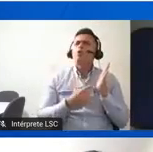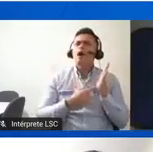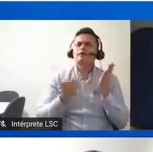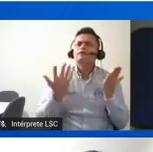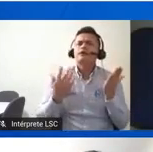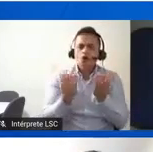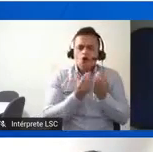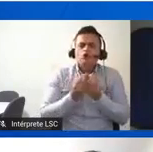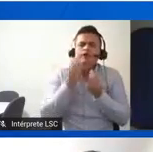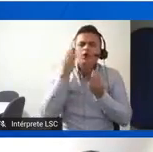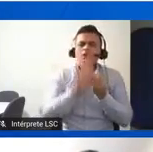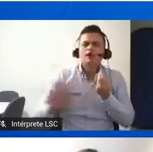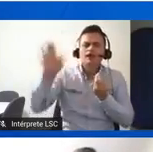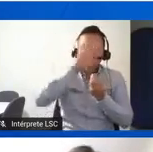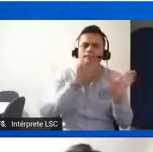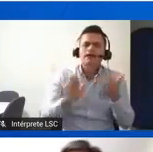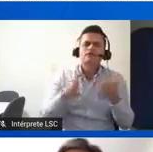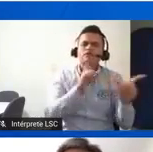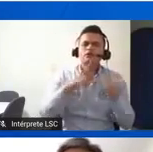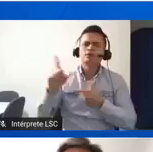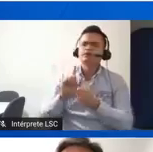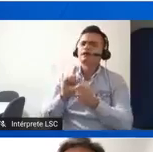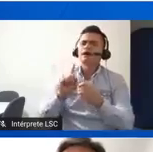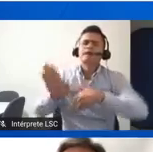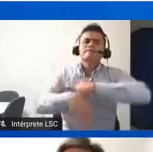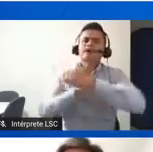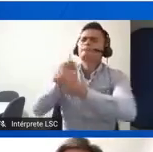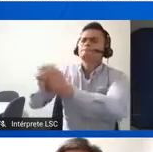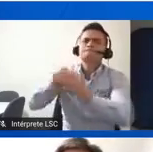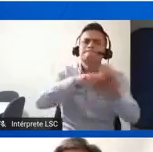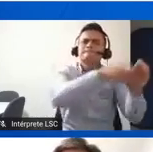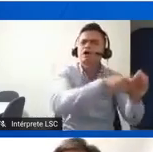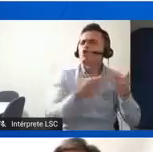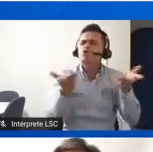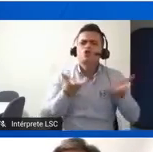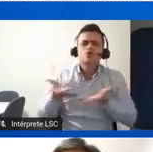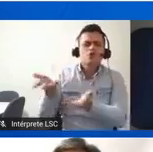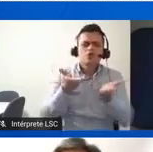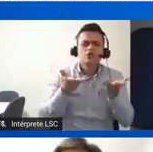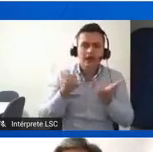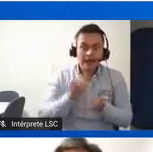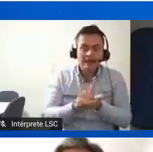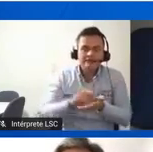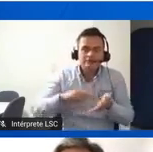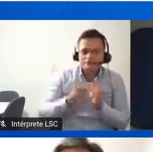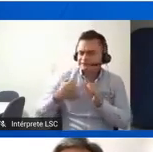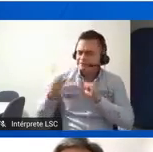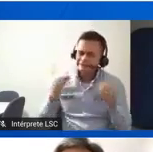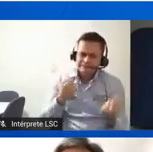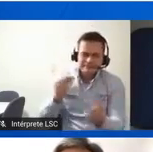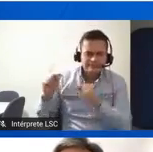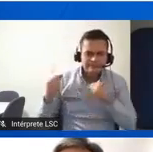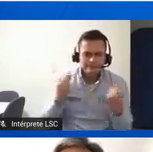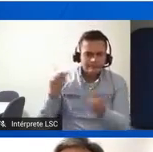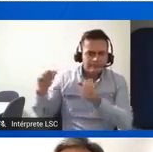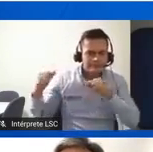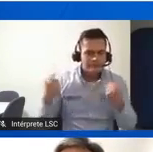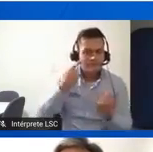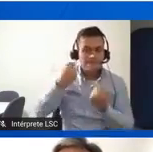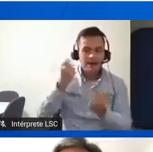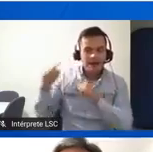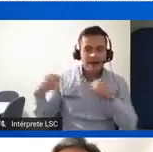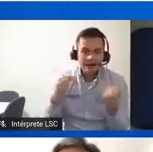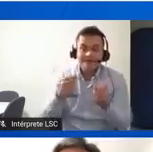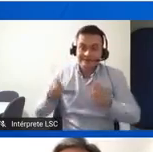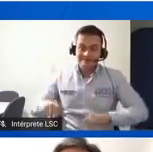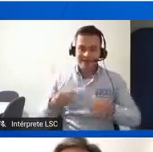el Consejo Nacional de Planeación Lingüística, tanto así que quedará, y también como quedó, como estaba en el